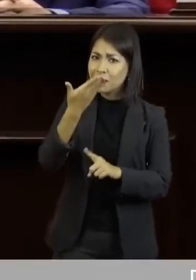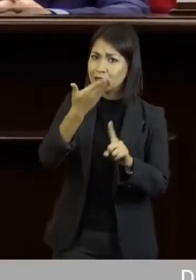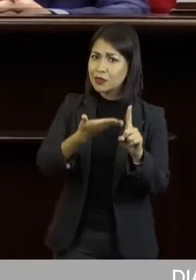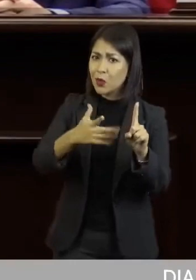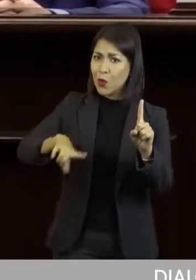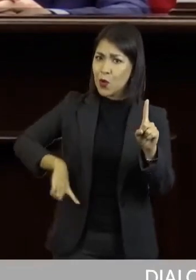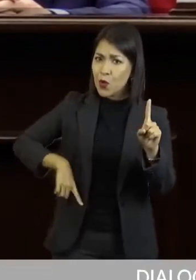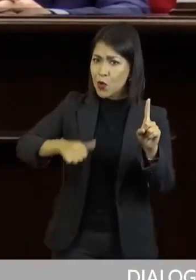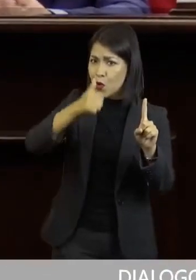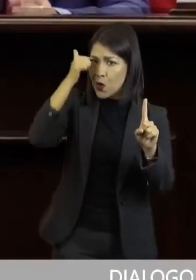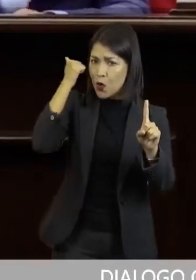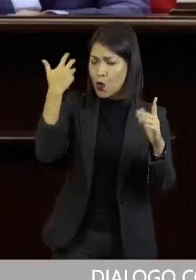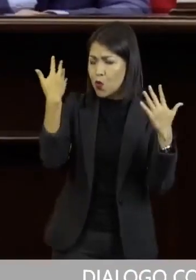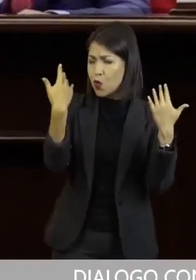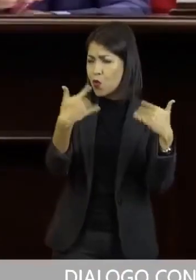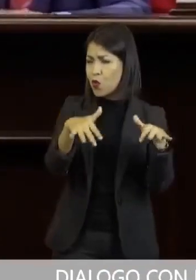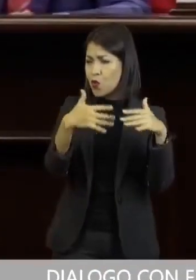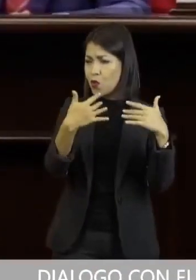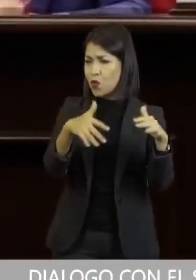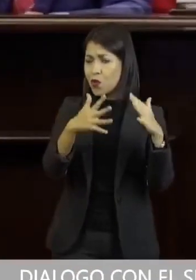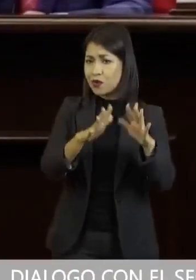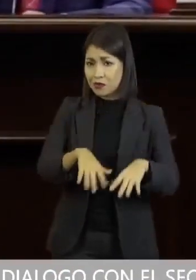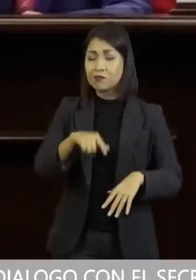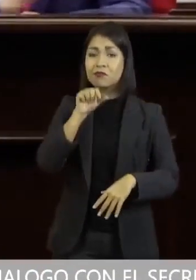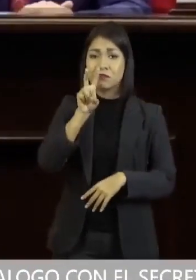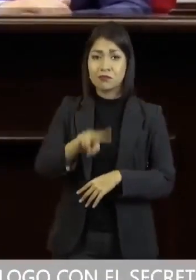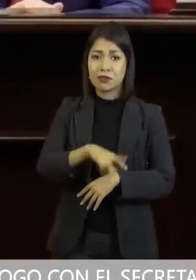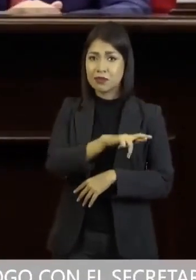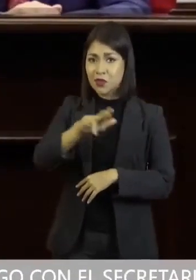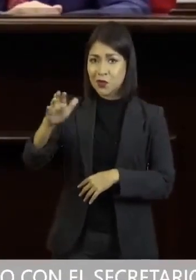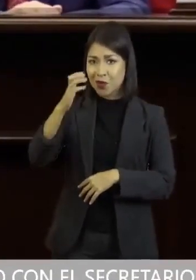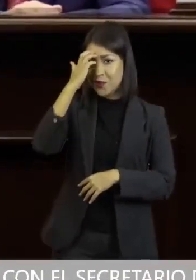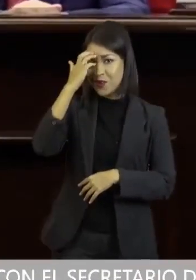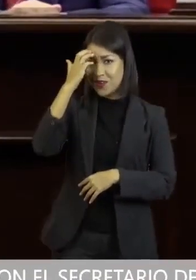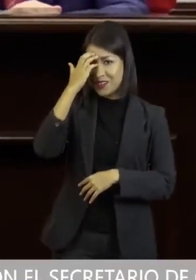gobernador. Mi reconocimiento, Alfredo.